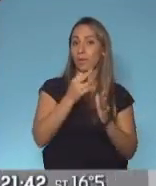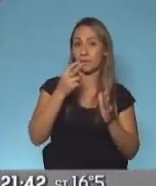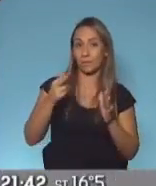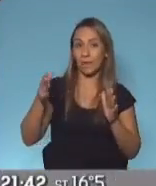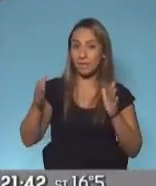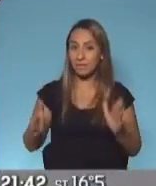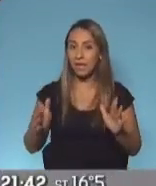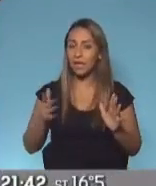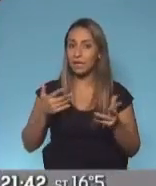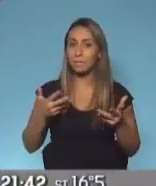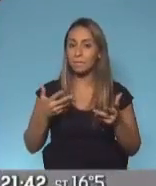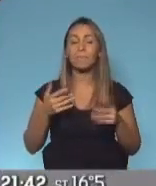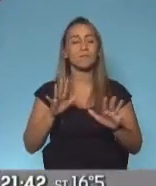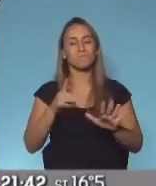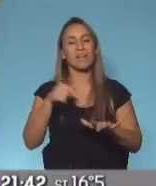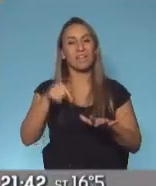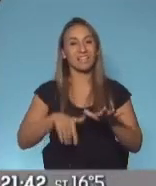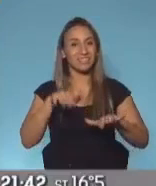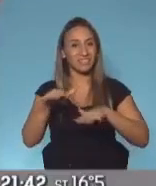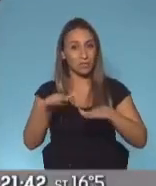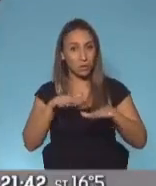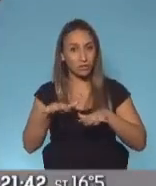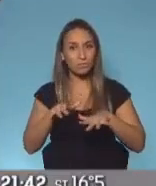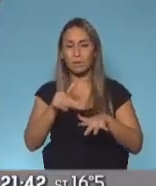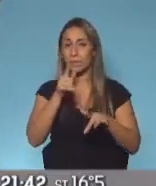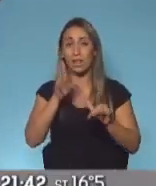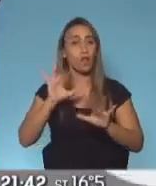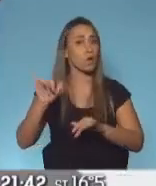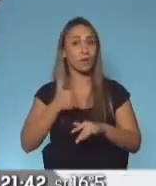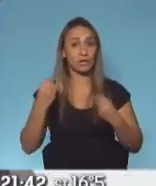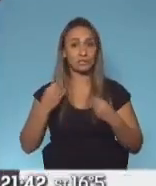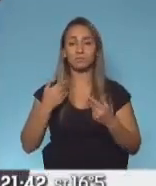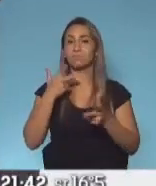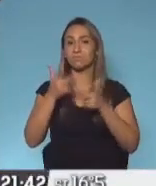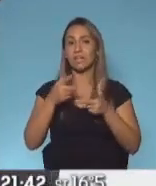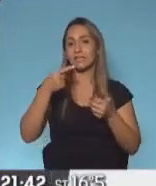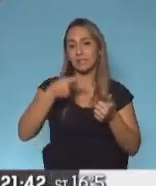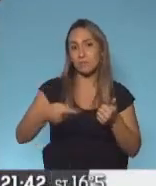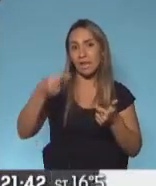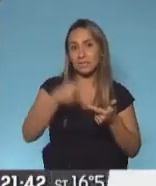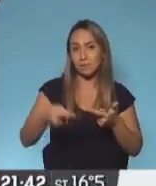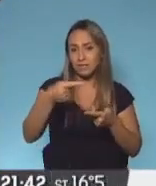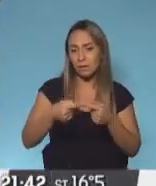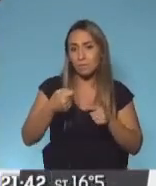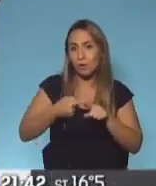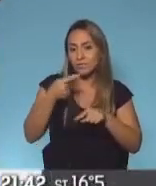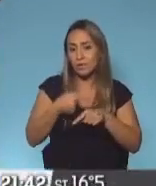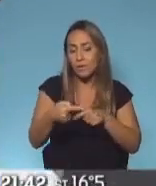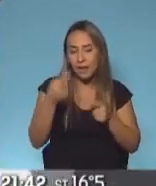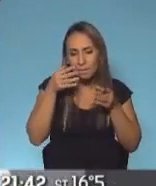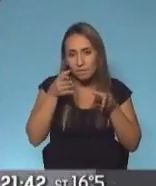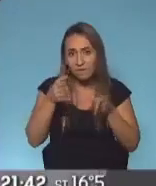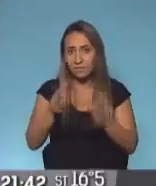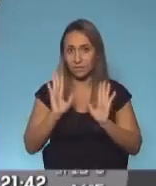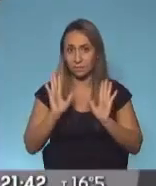este contexto me parece que lo mejor es ir semana a semana, y se lo planteó el ministro Guzmán a varios presidentes de